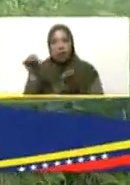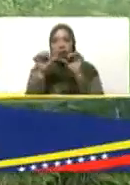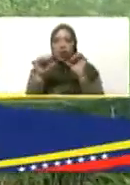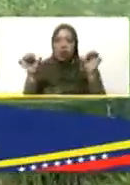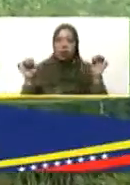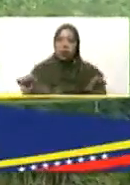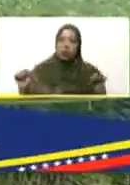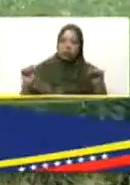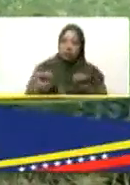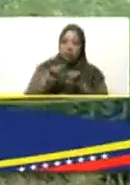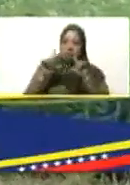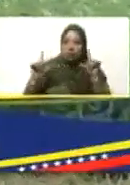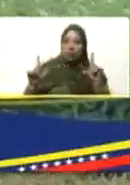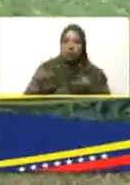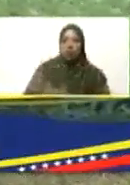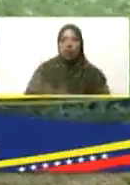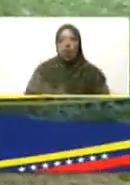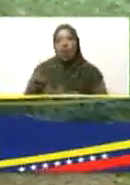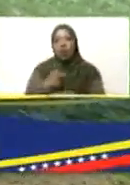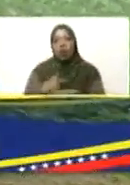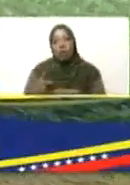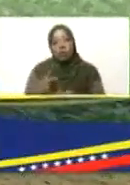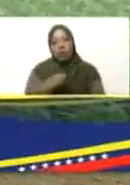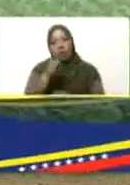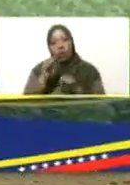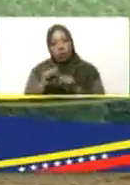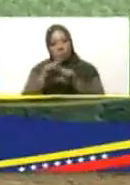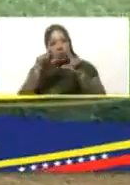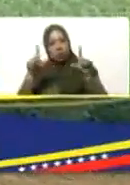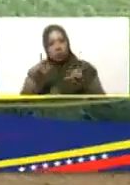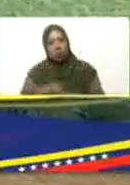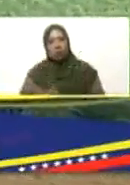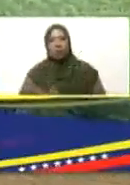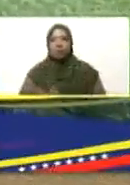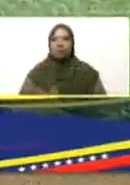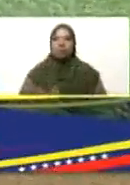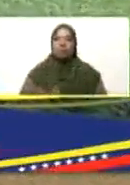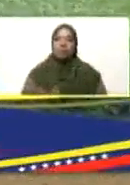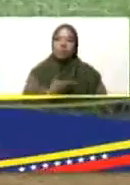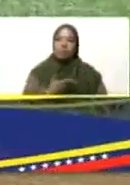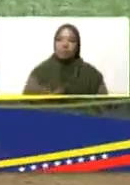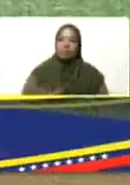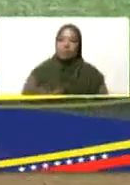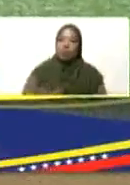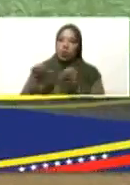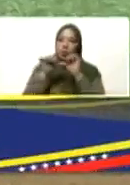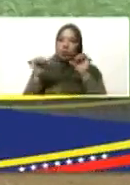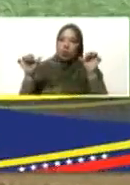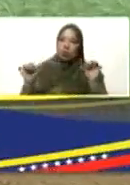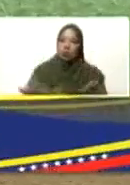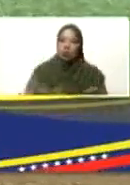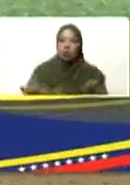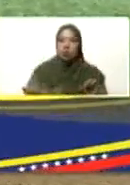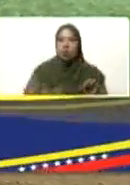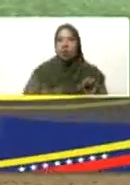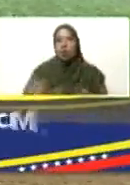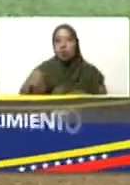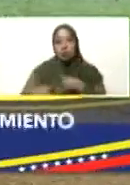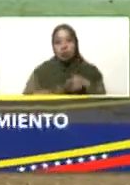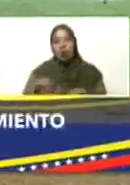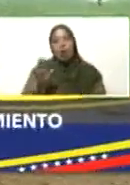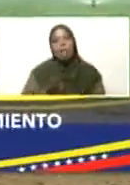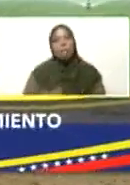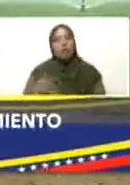Es impresionante, gobernador. Así es, presidente. Esto es un sistema de riego altamente estratégico